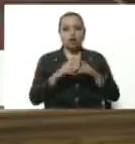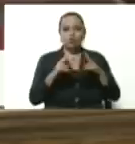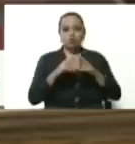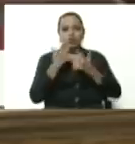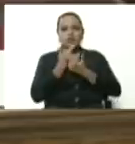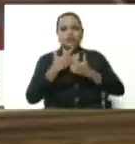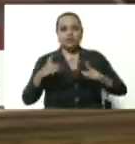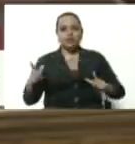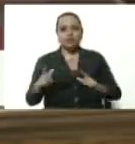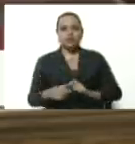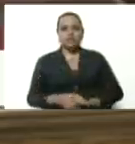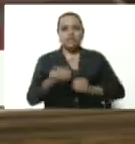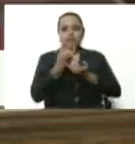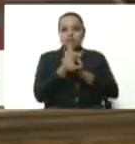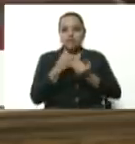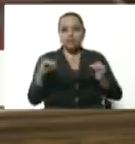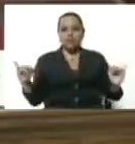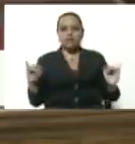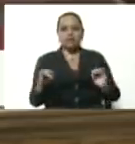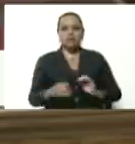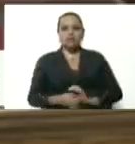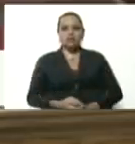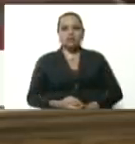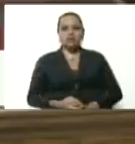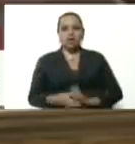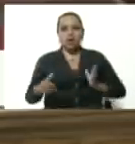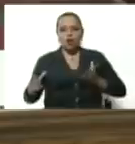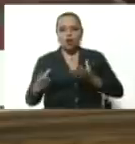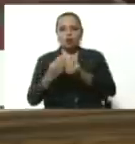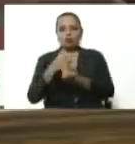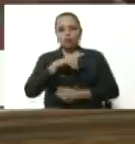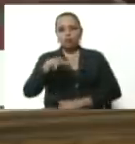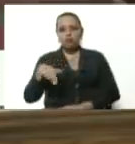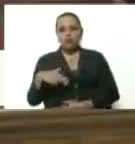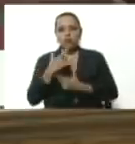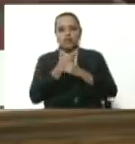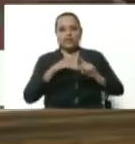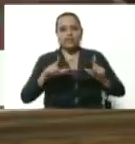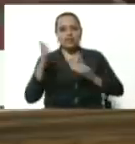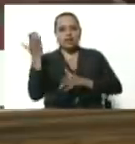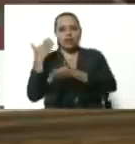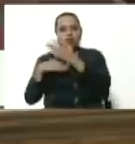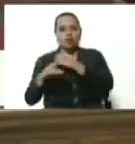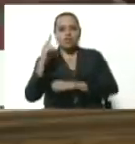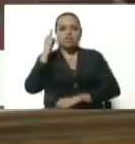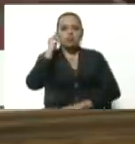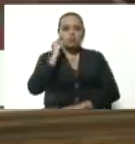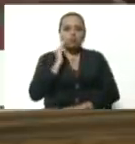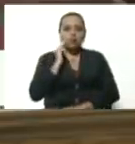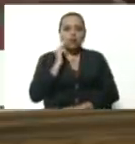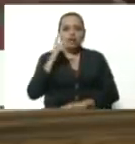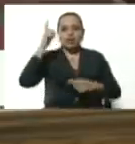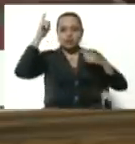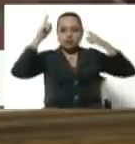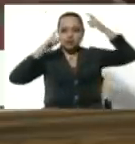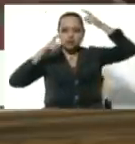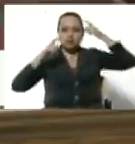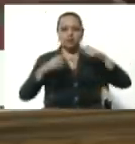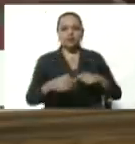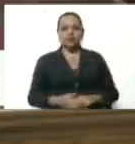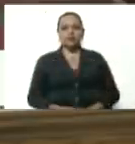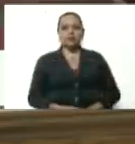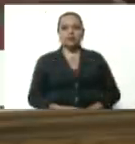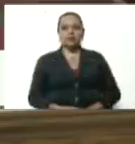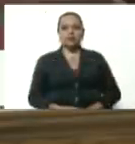libertad y la independencia de la mano de nuestros libertadores Simón Bolívar y Hugo Chávez,